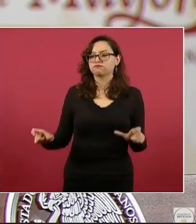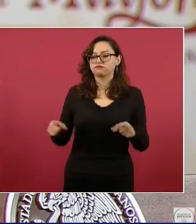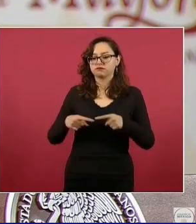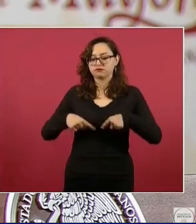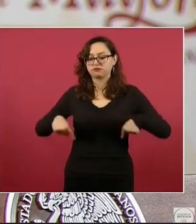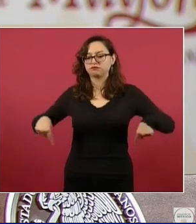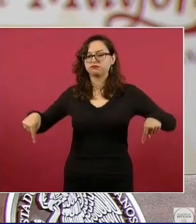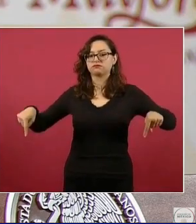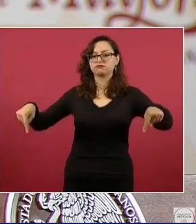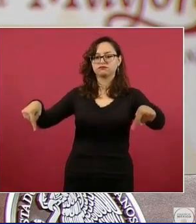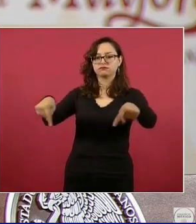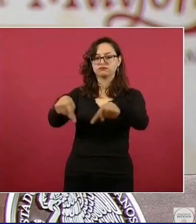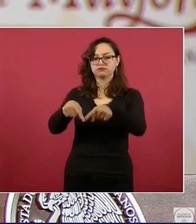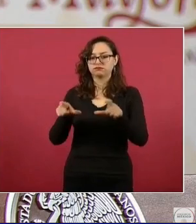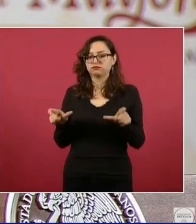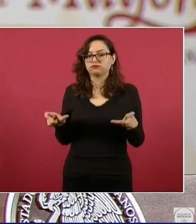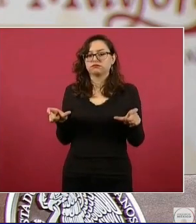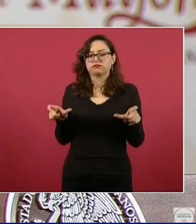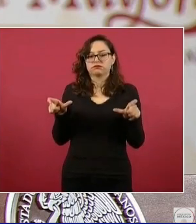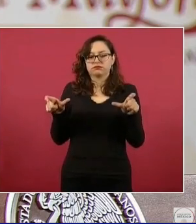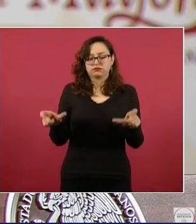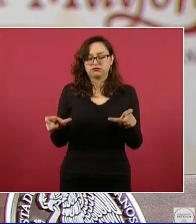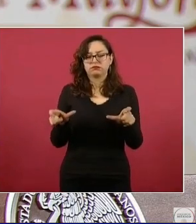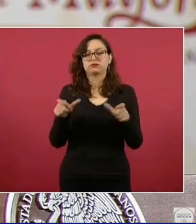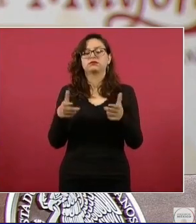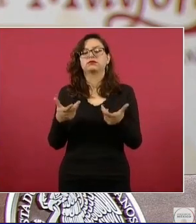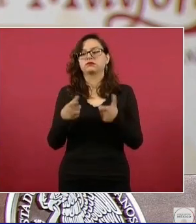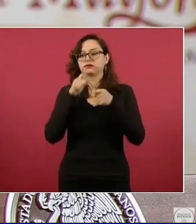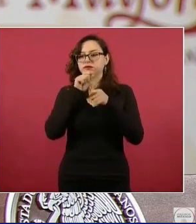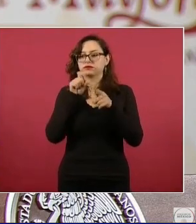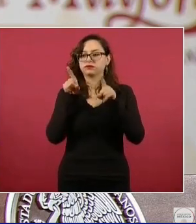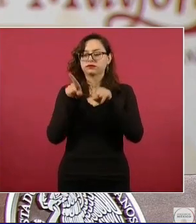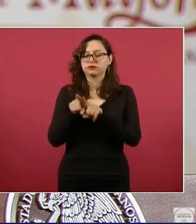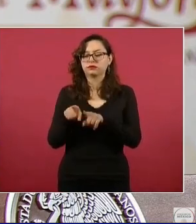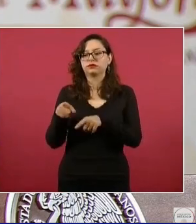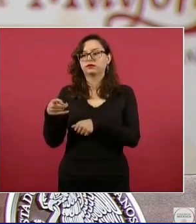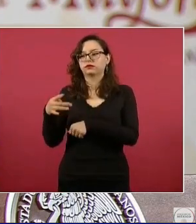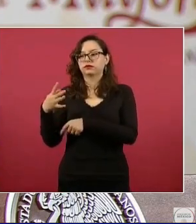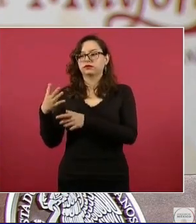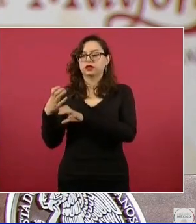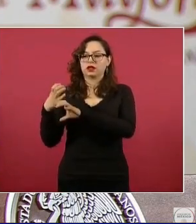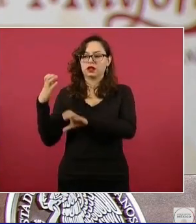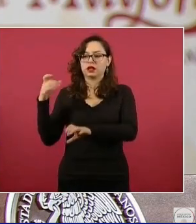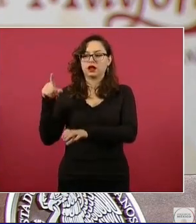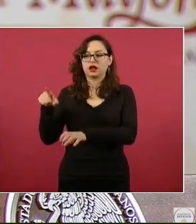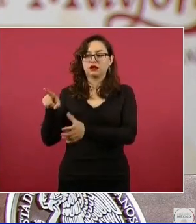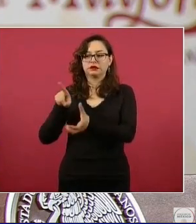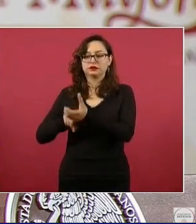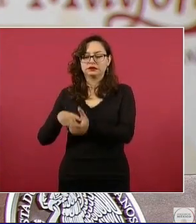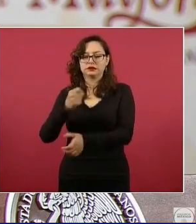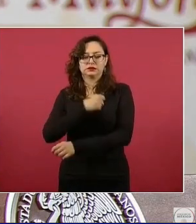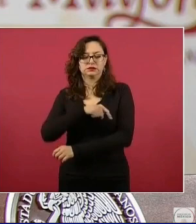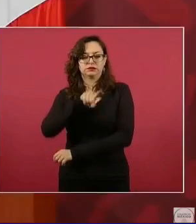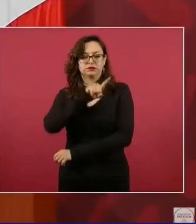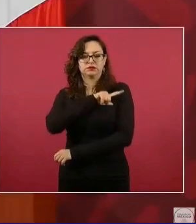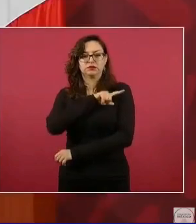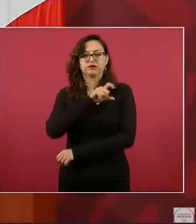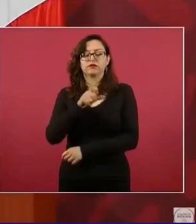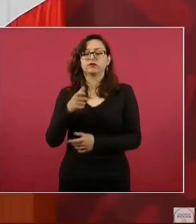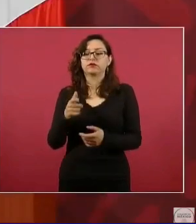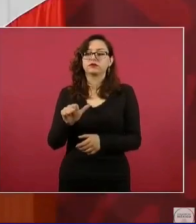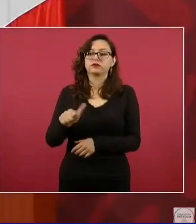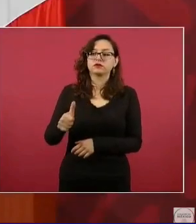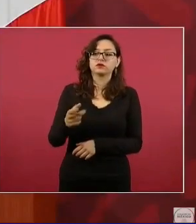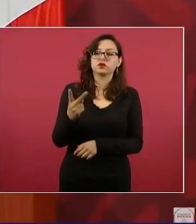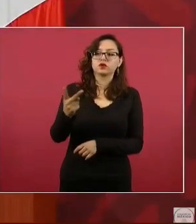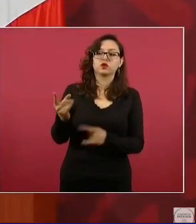seguridad periférica. Instalamos un puesto de sanidad móvil y también acondicionamos 2 lugares para la atención de las